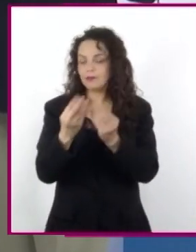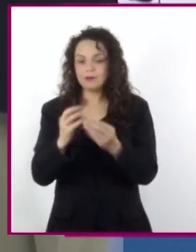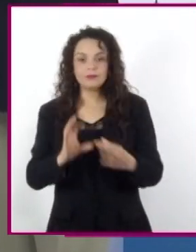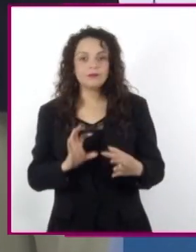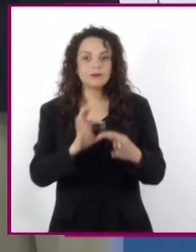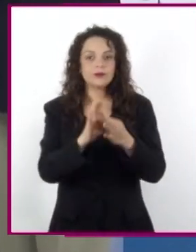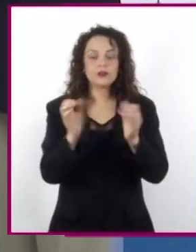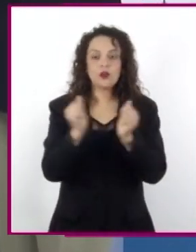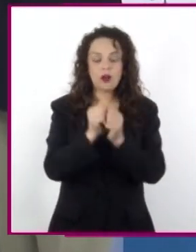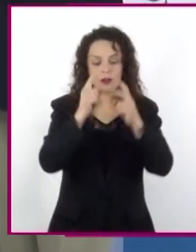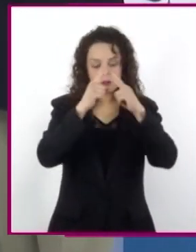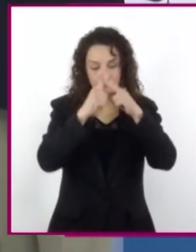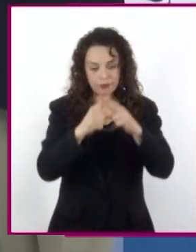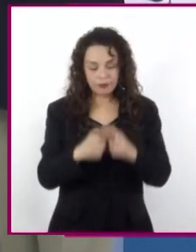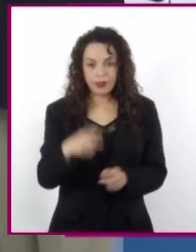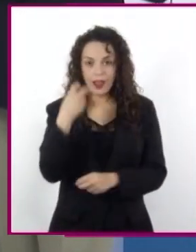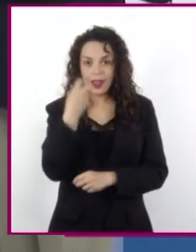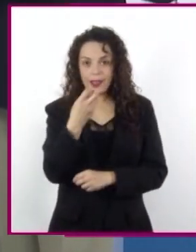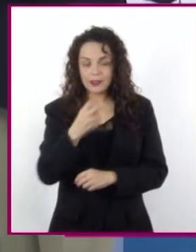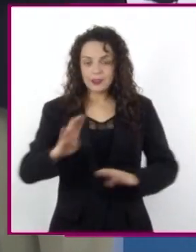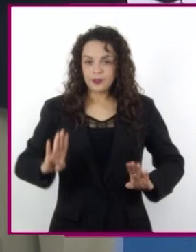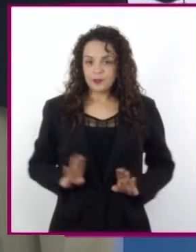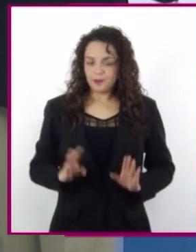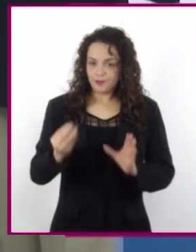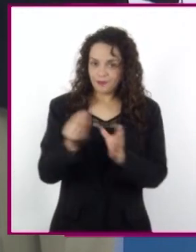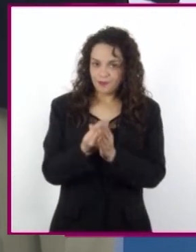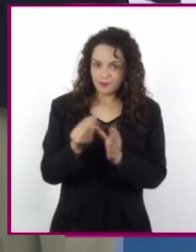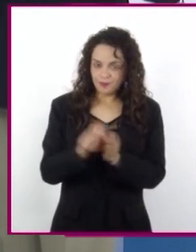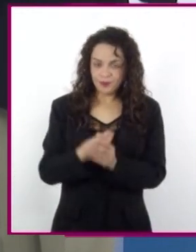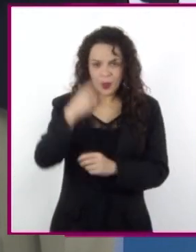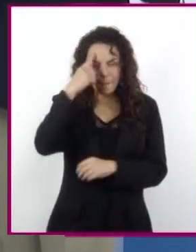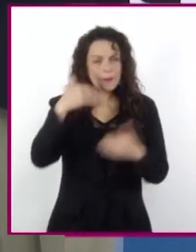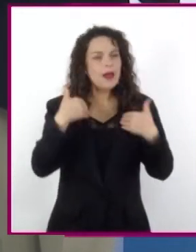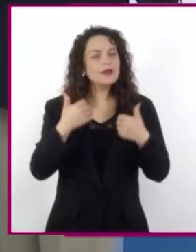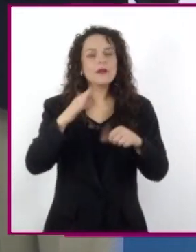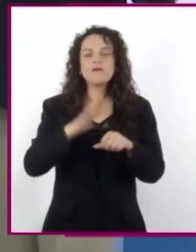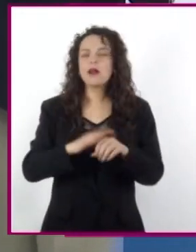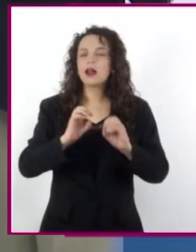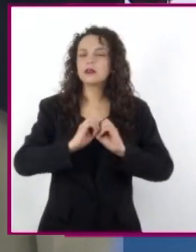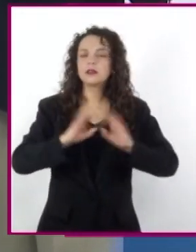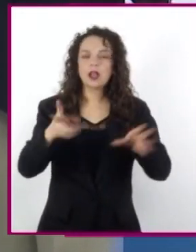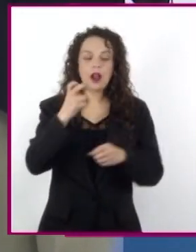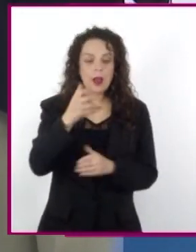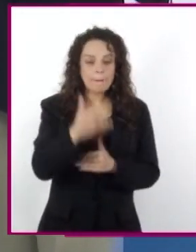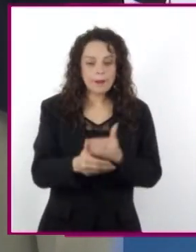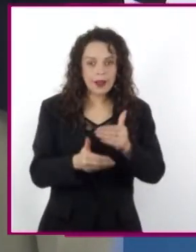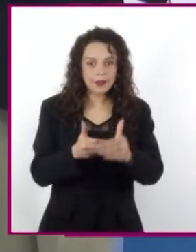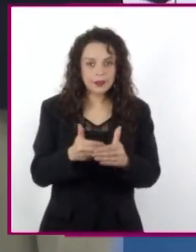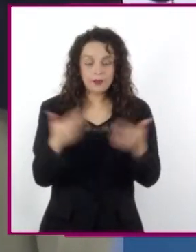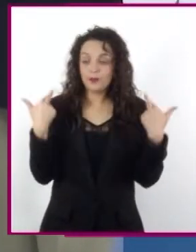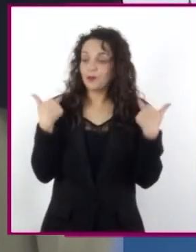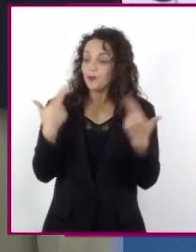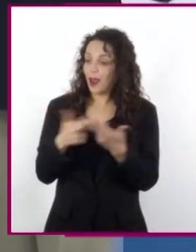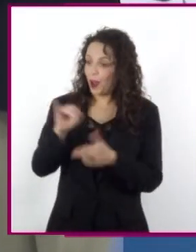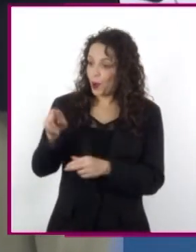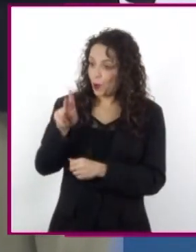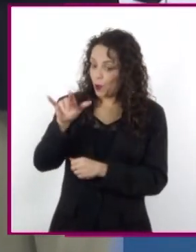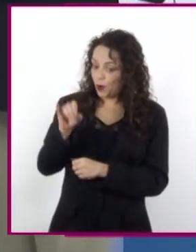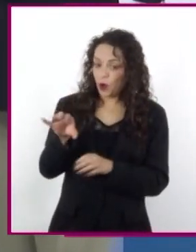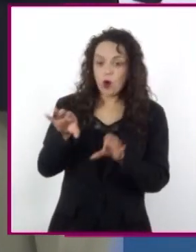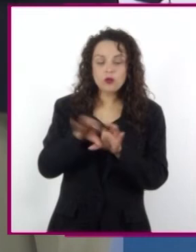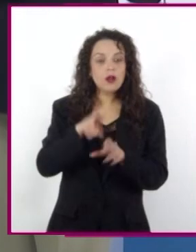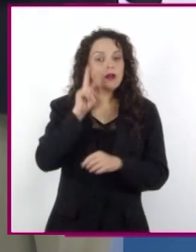una ecuación de este tipo. Para que quede más claro este procedimiento, maestro Julio, ¿qué te parece